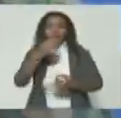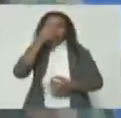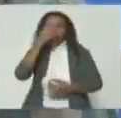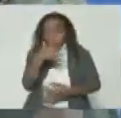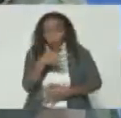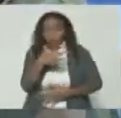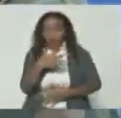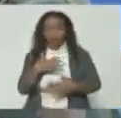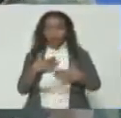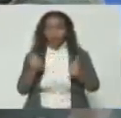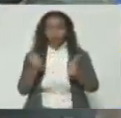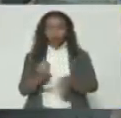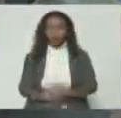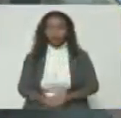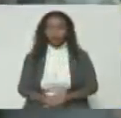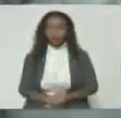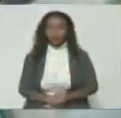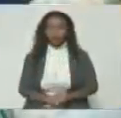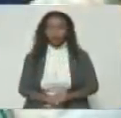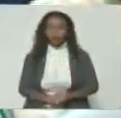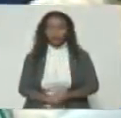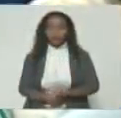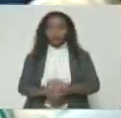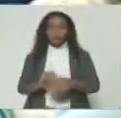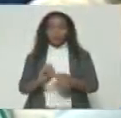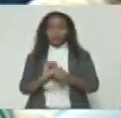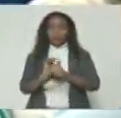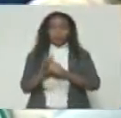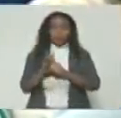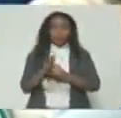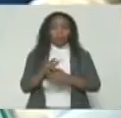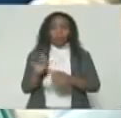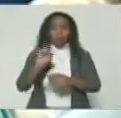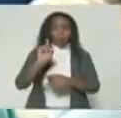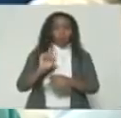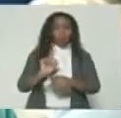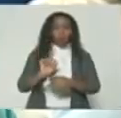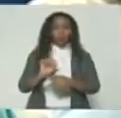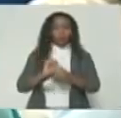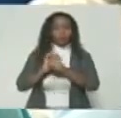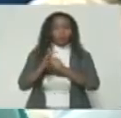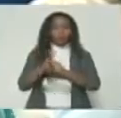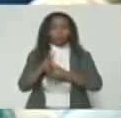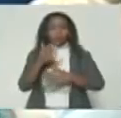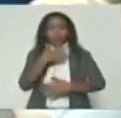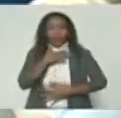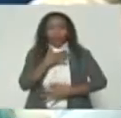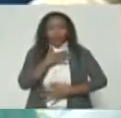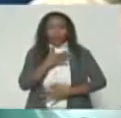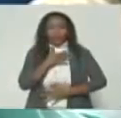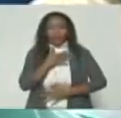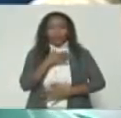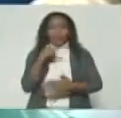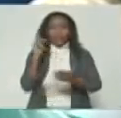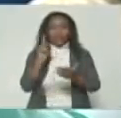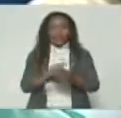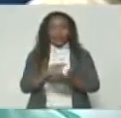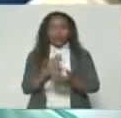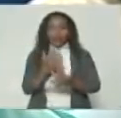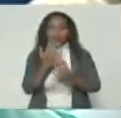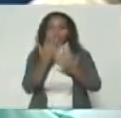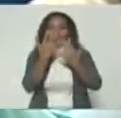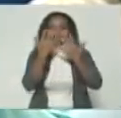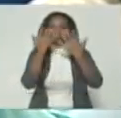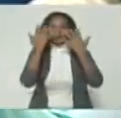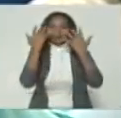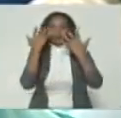salud, Corona, no, Corona no, está llegando el aroma